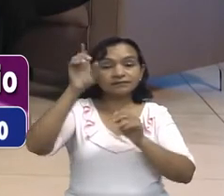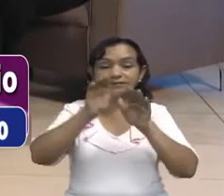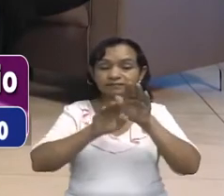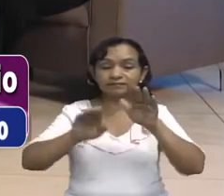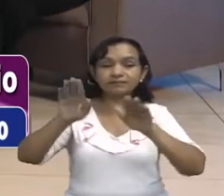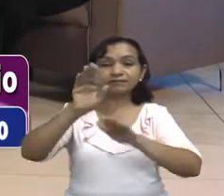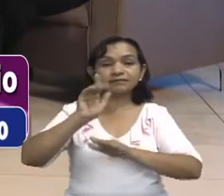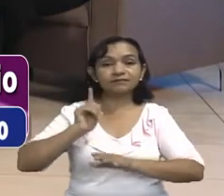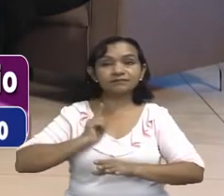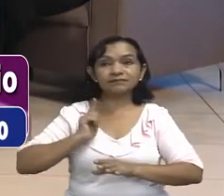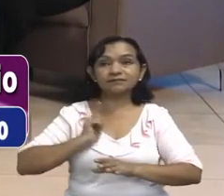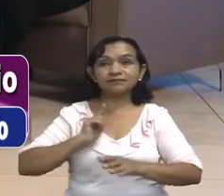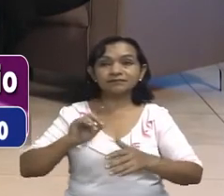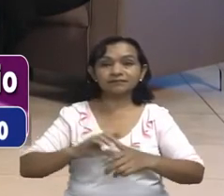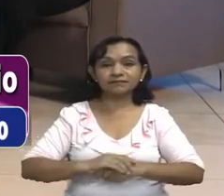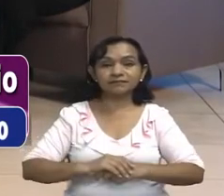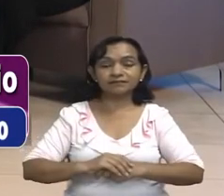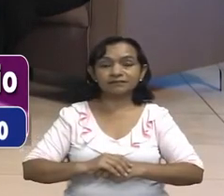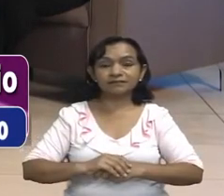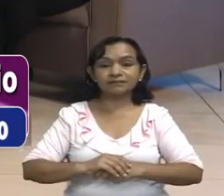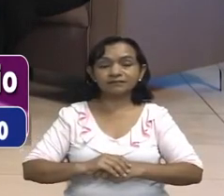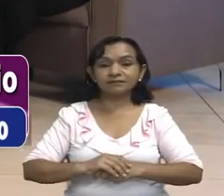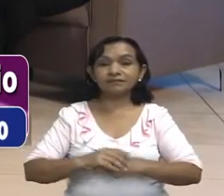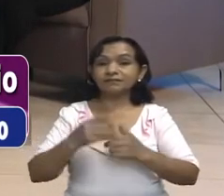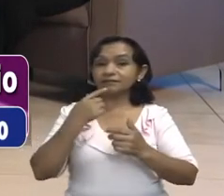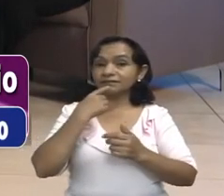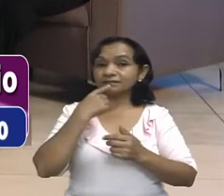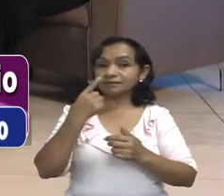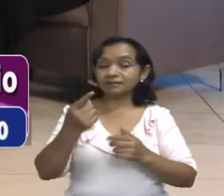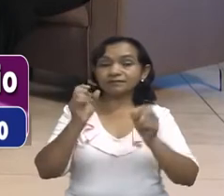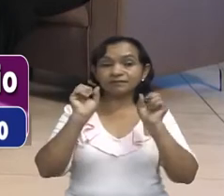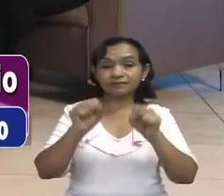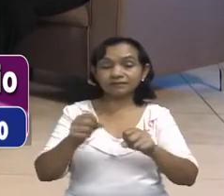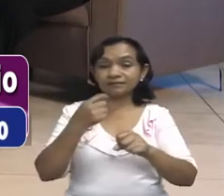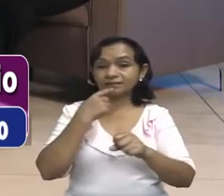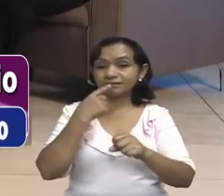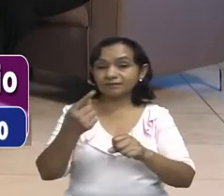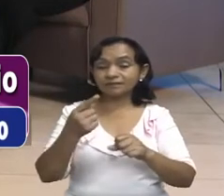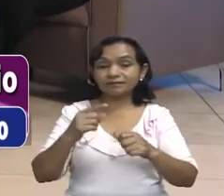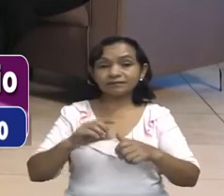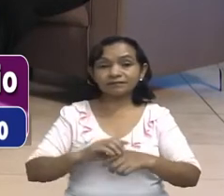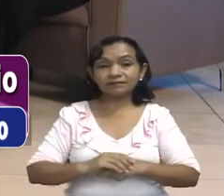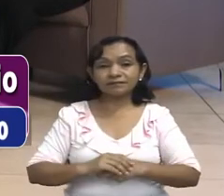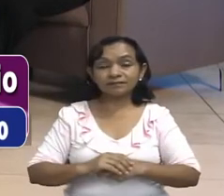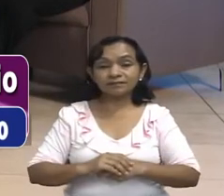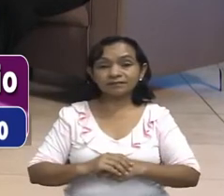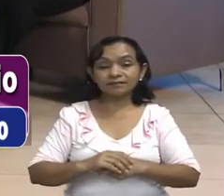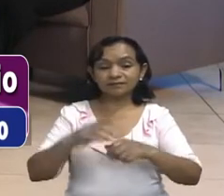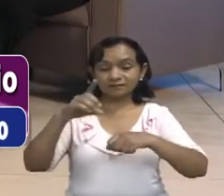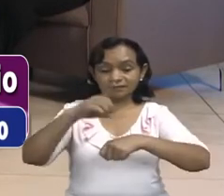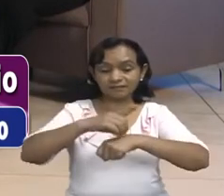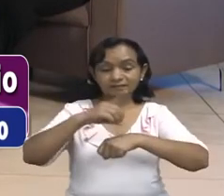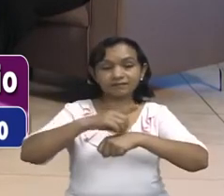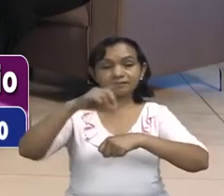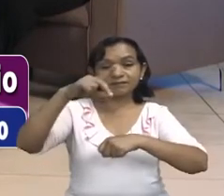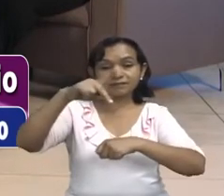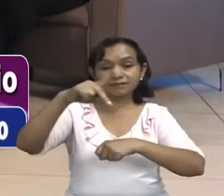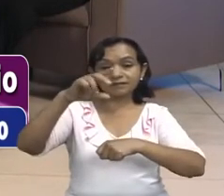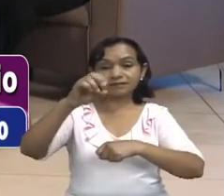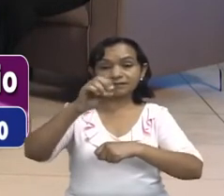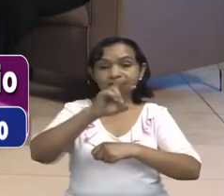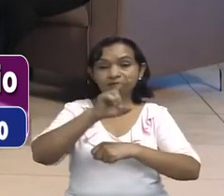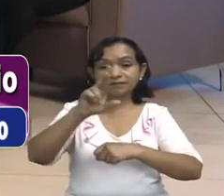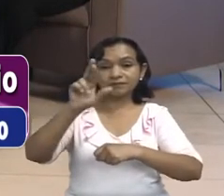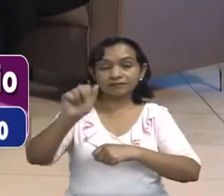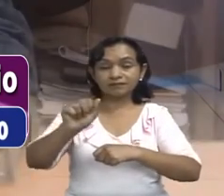que ya estaba. Claro. Fortalecer el crecimiento. Sí, valga decir, que se me había olvidado, gracias, Lee, que el doctor Porras, ¿verdad? Sí.